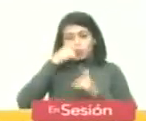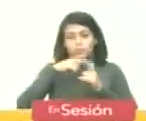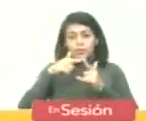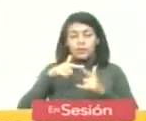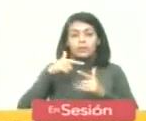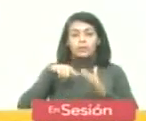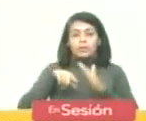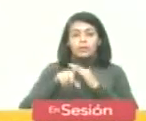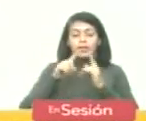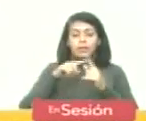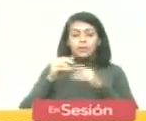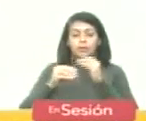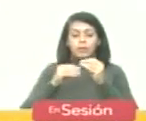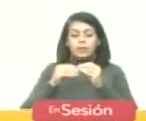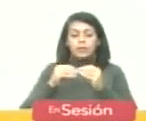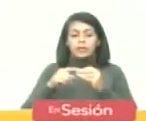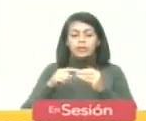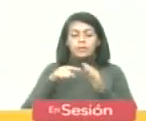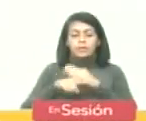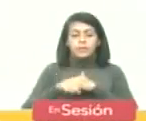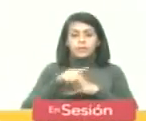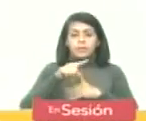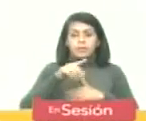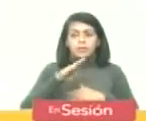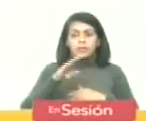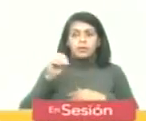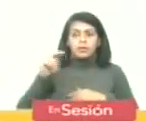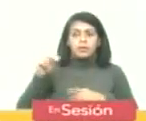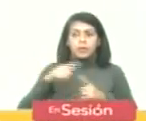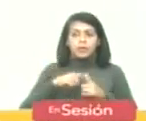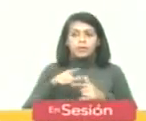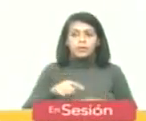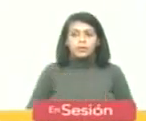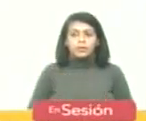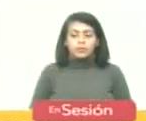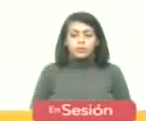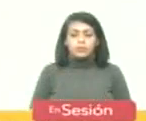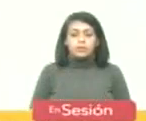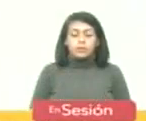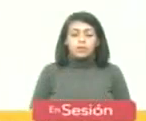meter a alias el Bones?